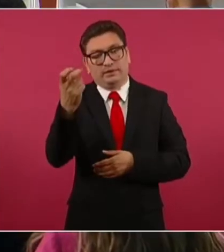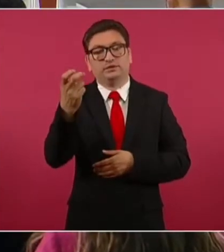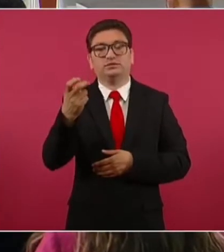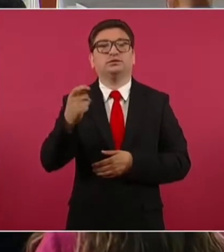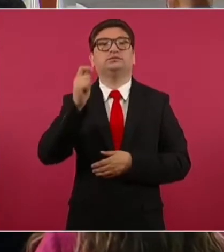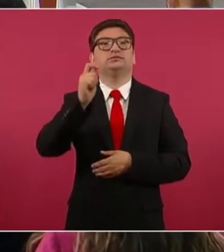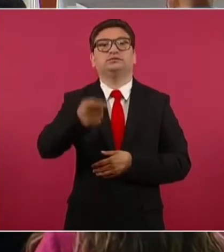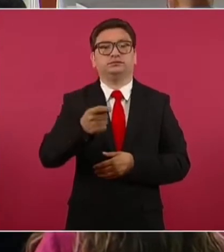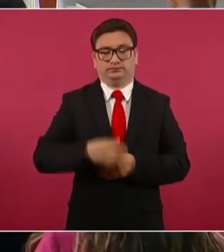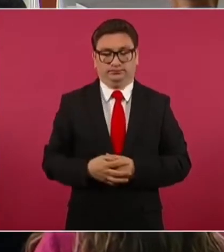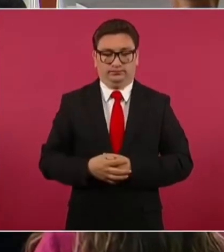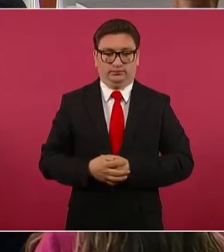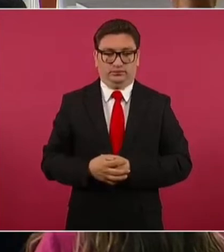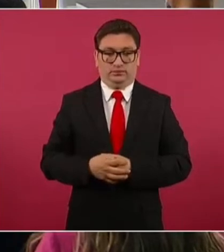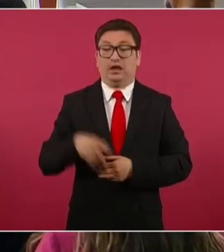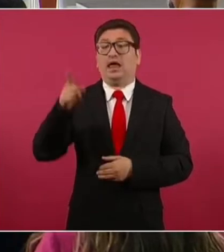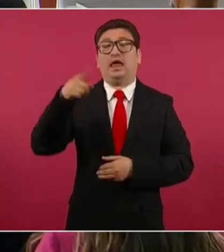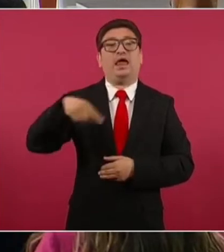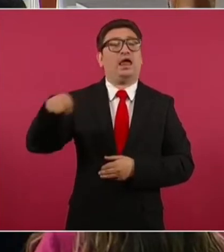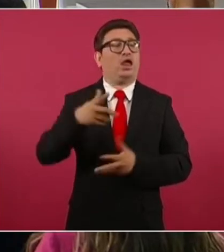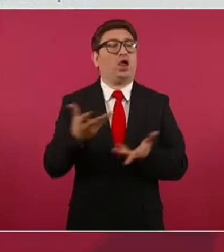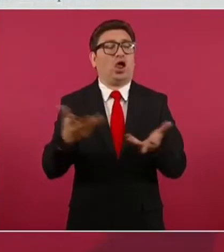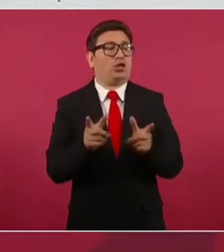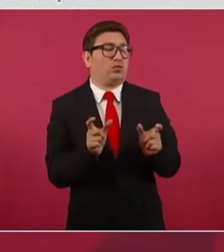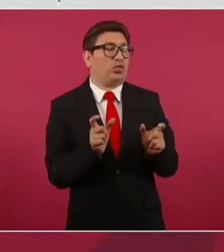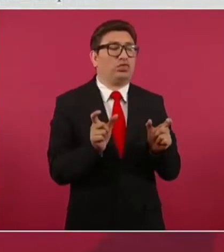son las medidas policiales,